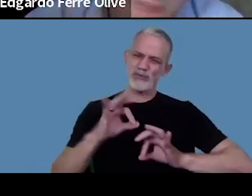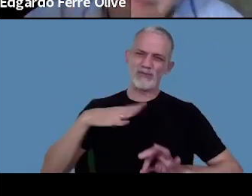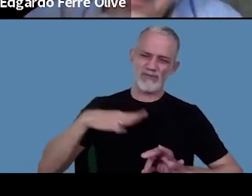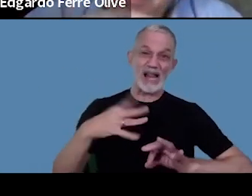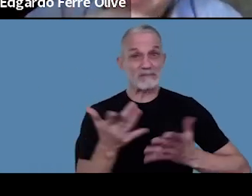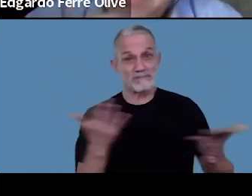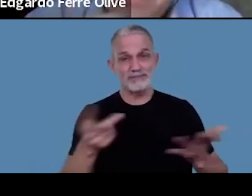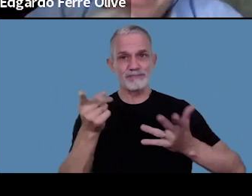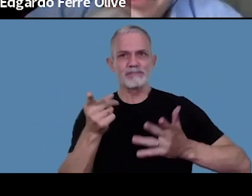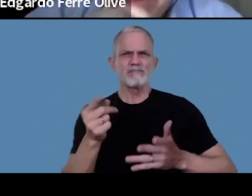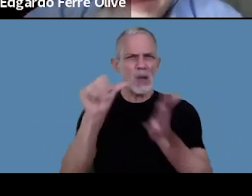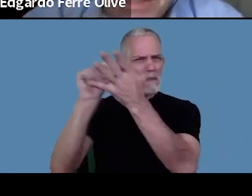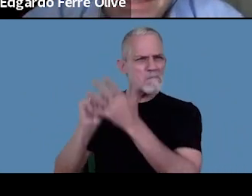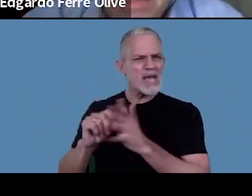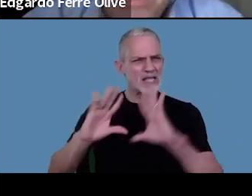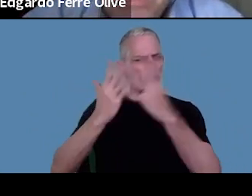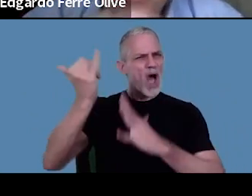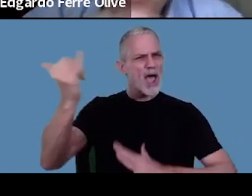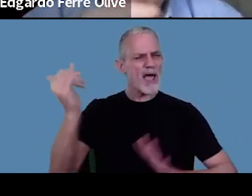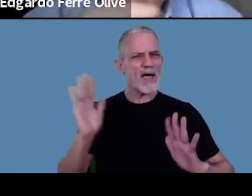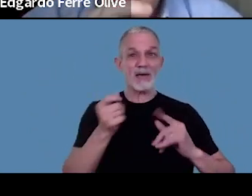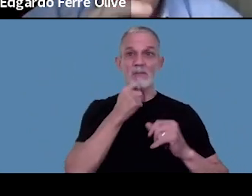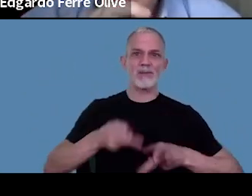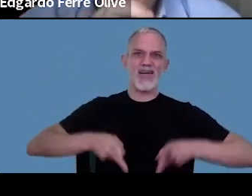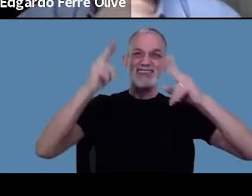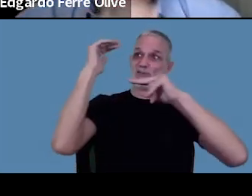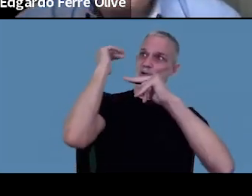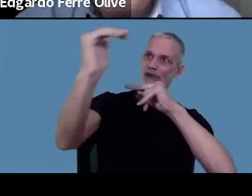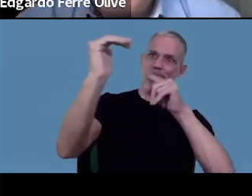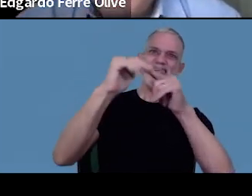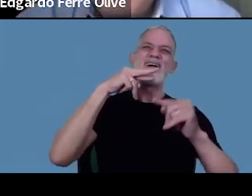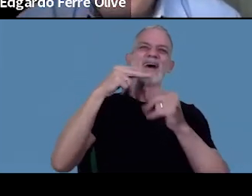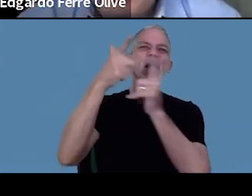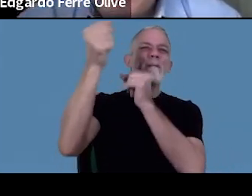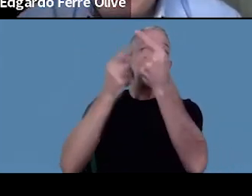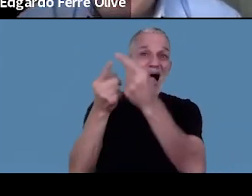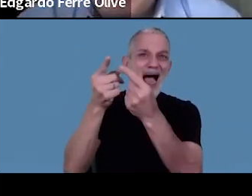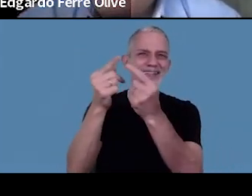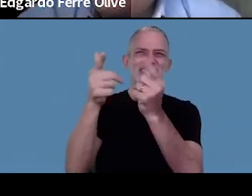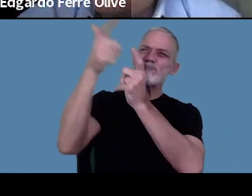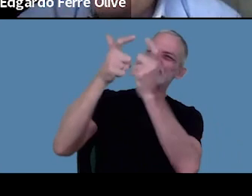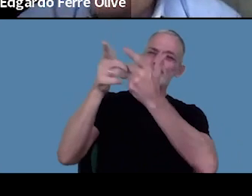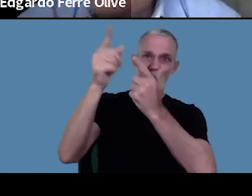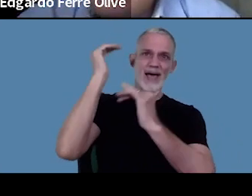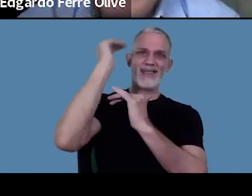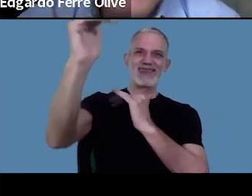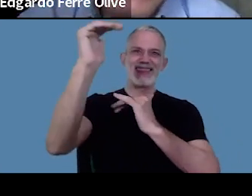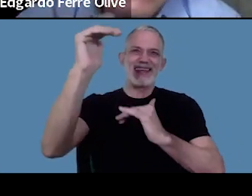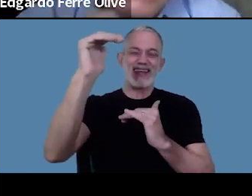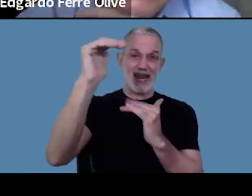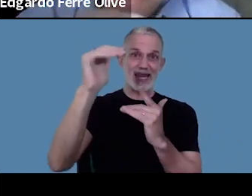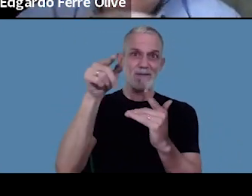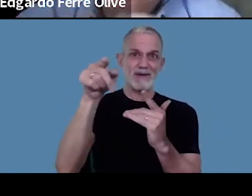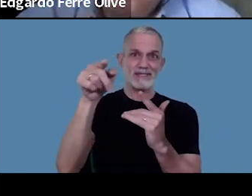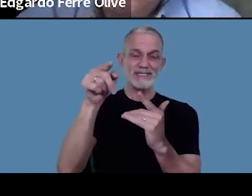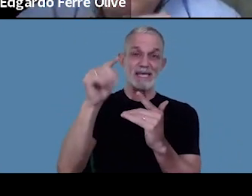se aplica en varios países del mundo, ¿no? En el cual lo que se busca es establecer un sistema de terrazas con cultivos, y